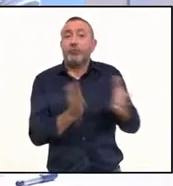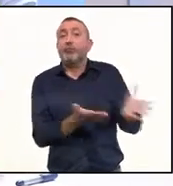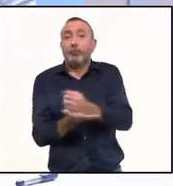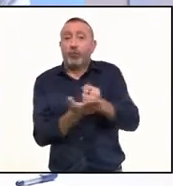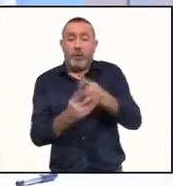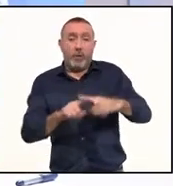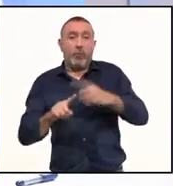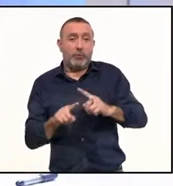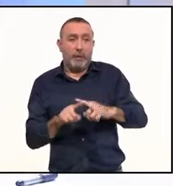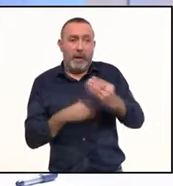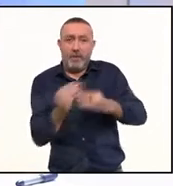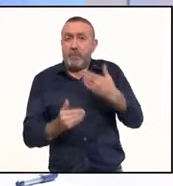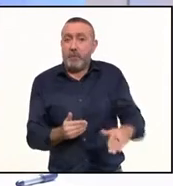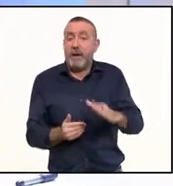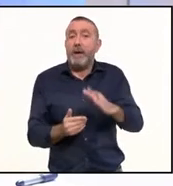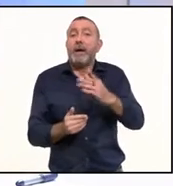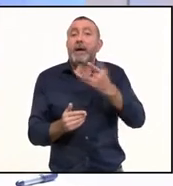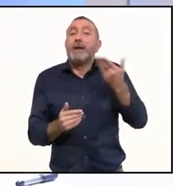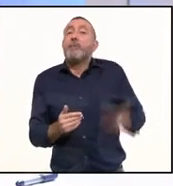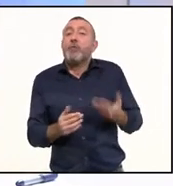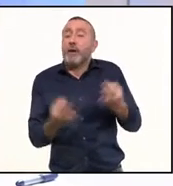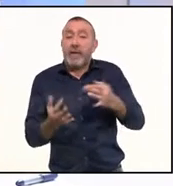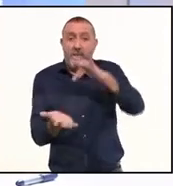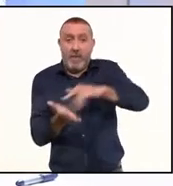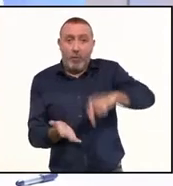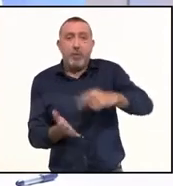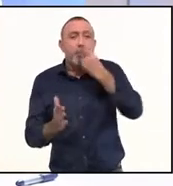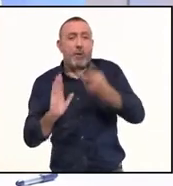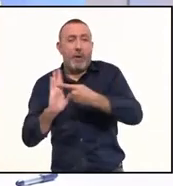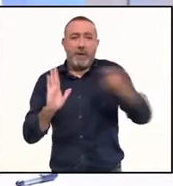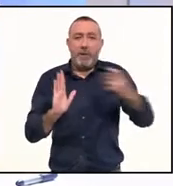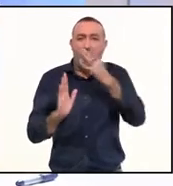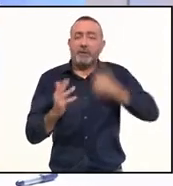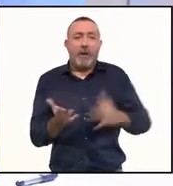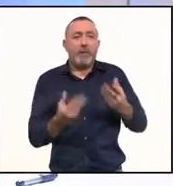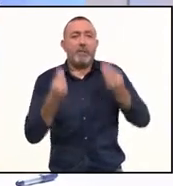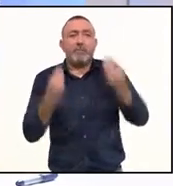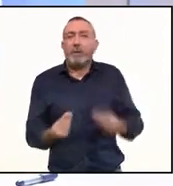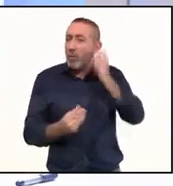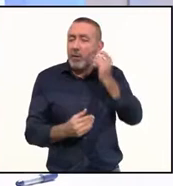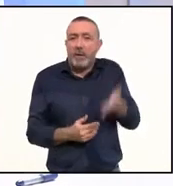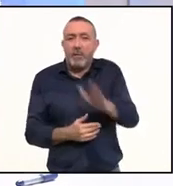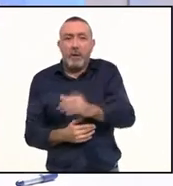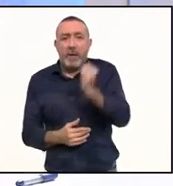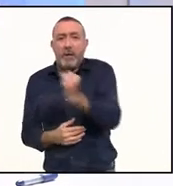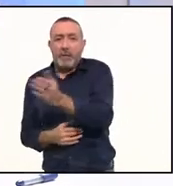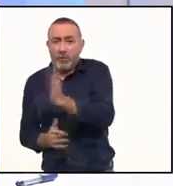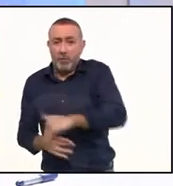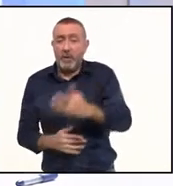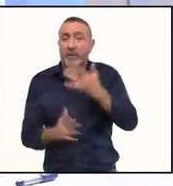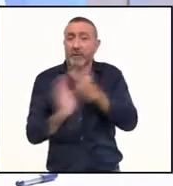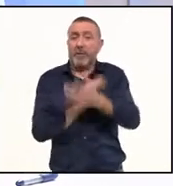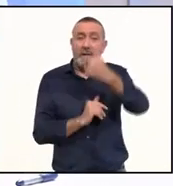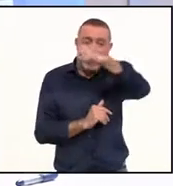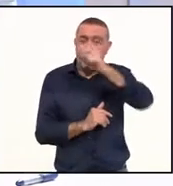este día porque ya no existiera entonces yo creo que también es un recordatorio de las mujeres asesinadas los niños y las niñas que se han quedado huérfanos y